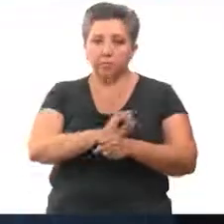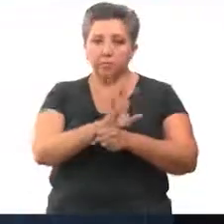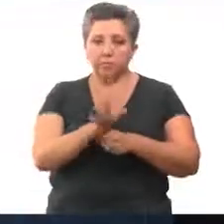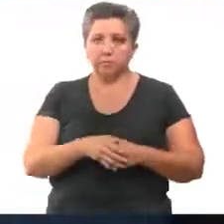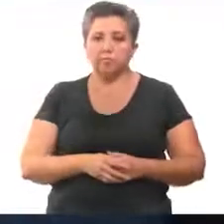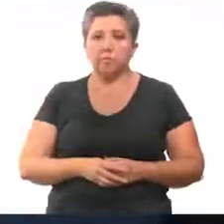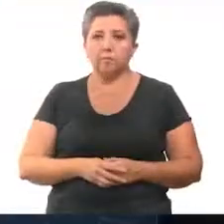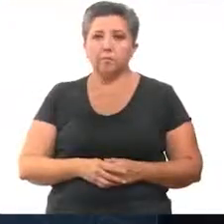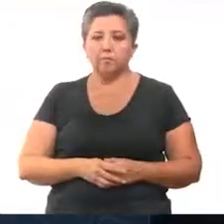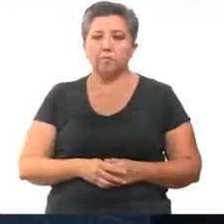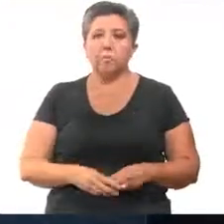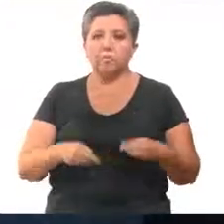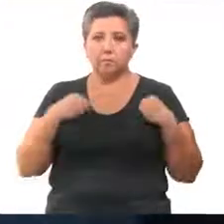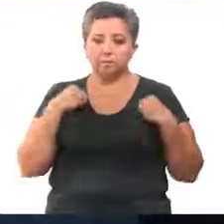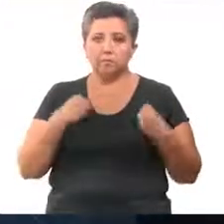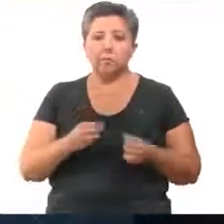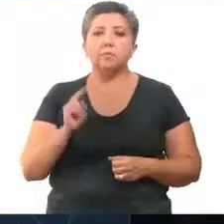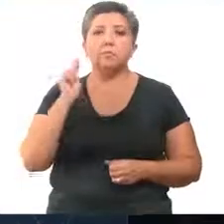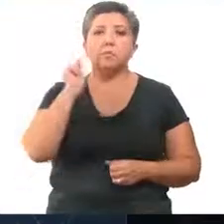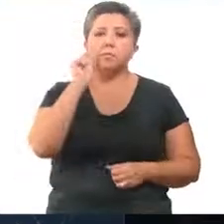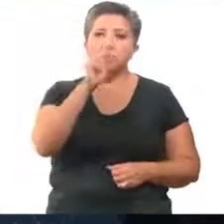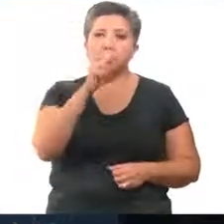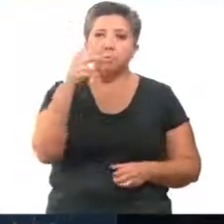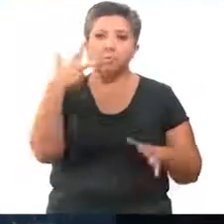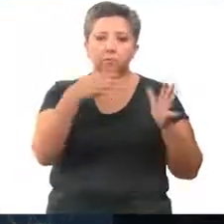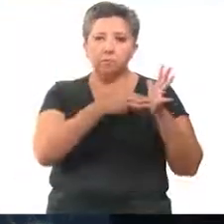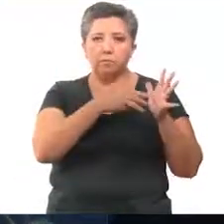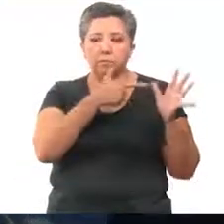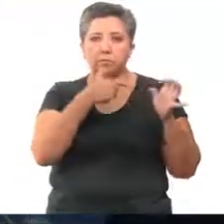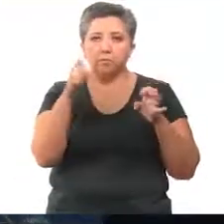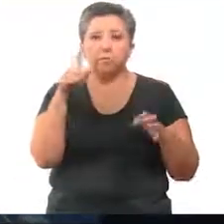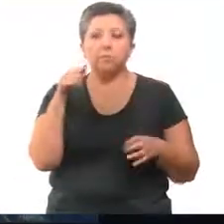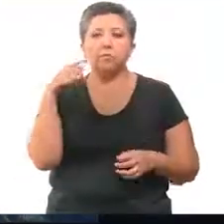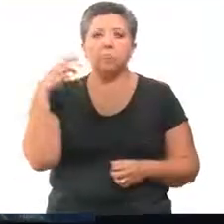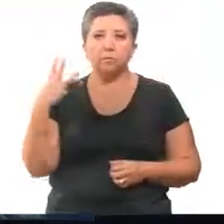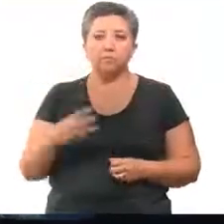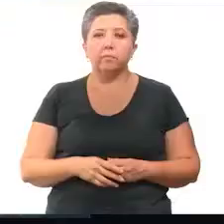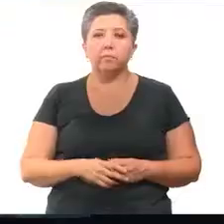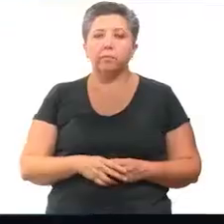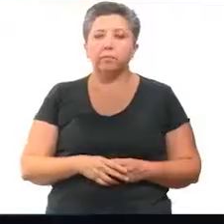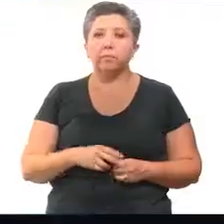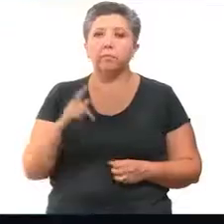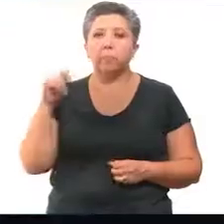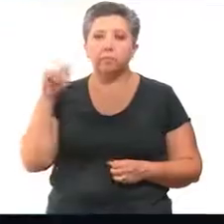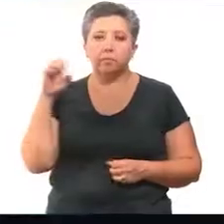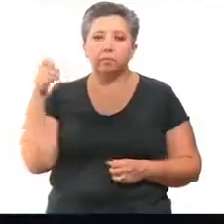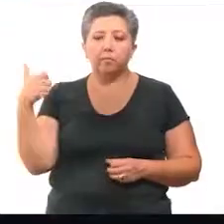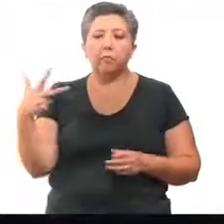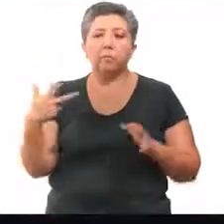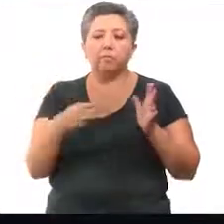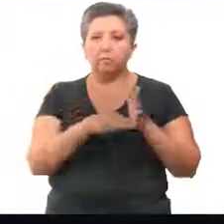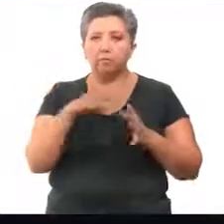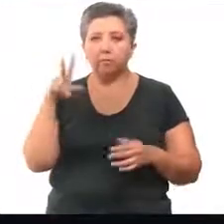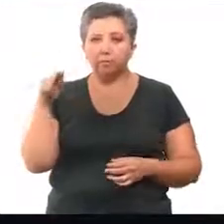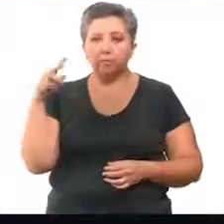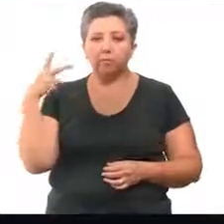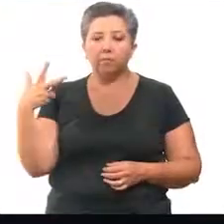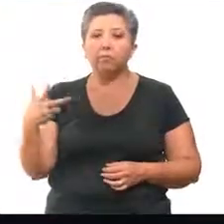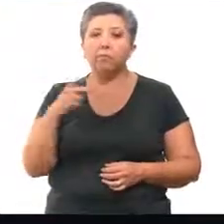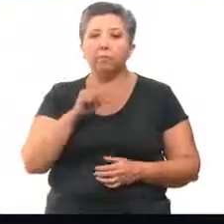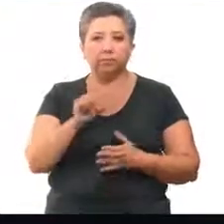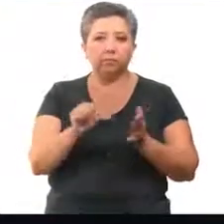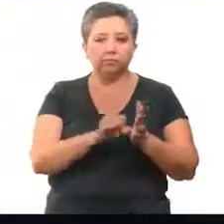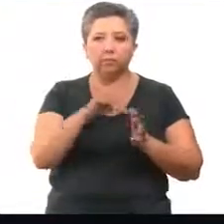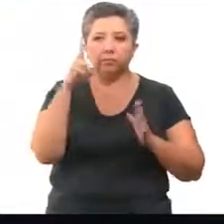contagiadas de coronavirus, que viven en la zona norte 8.773, en la zona oriente 8.088, en la